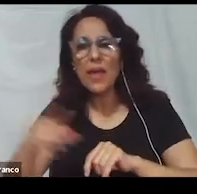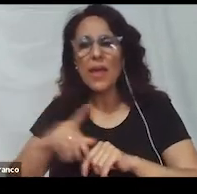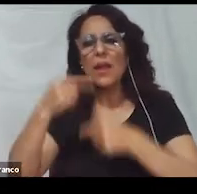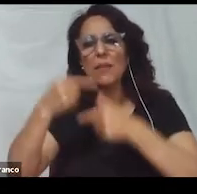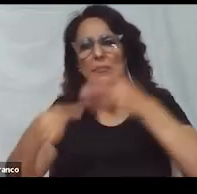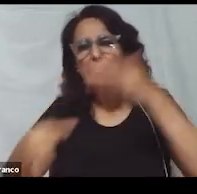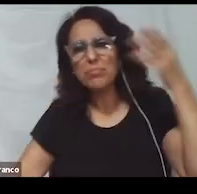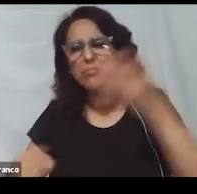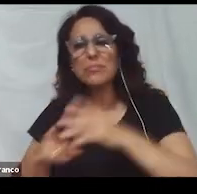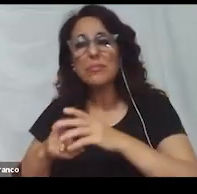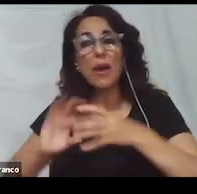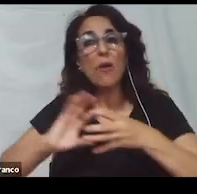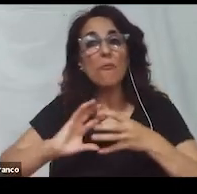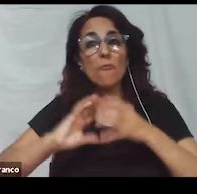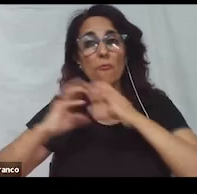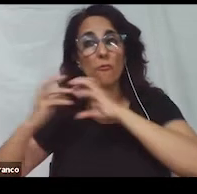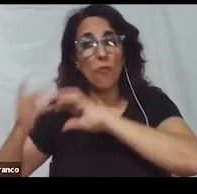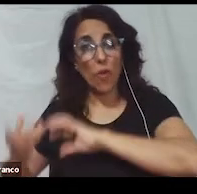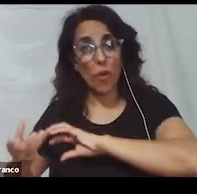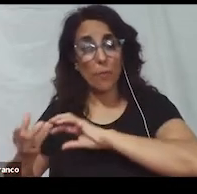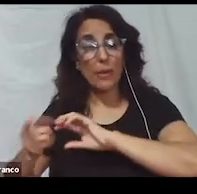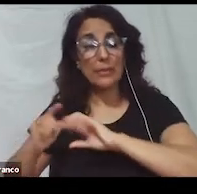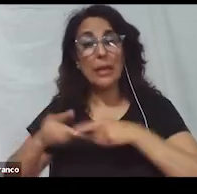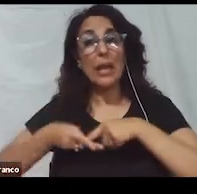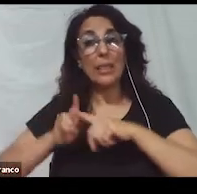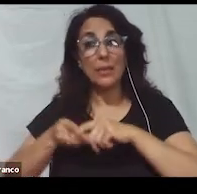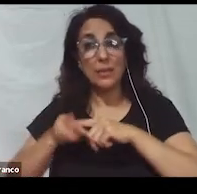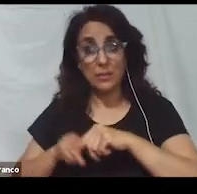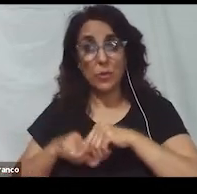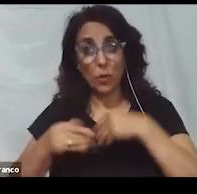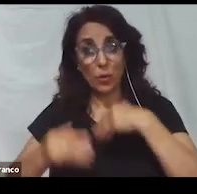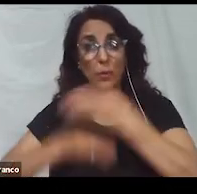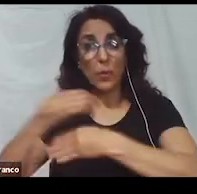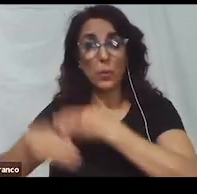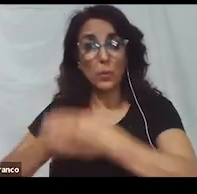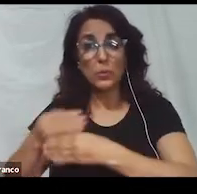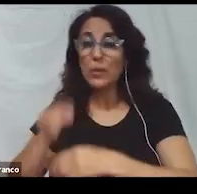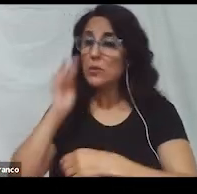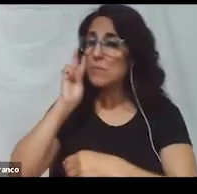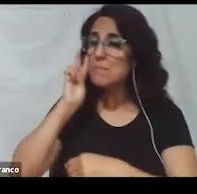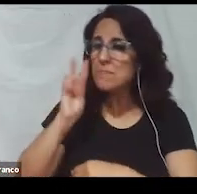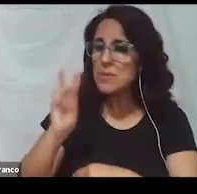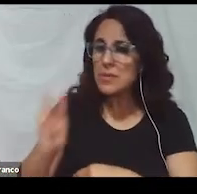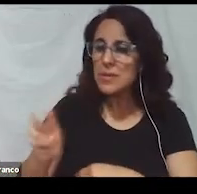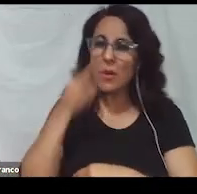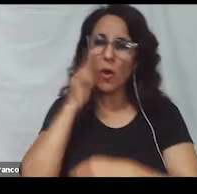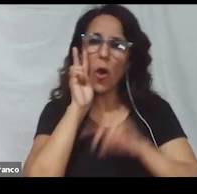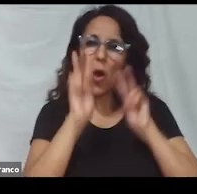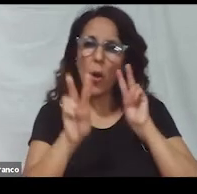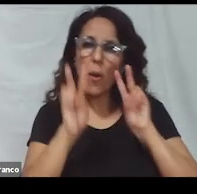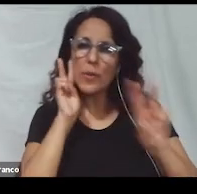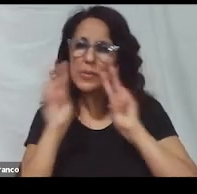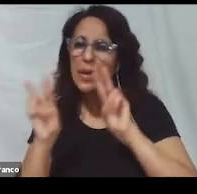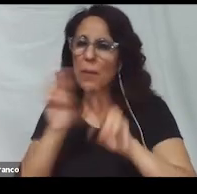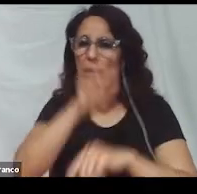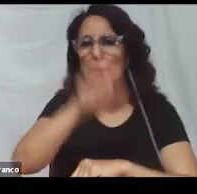sino que además también hay formas y modos en que se utiliza la tecnología que si no lo viven y observan acompañando a personas